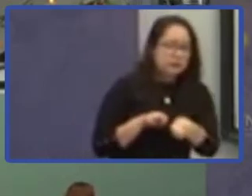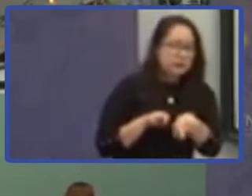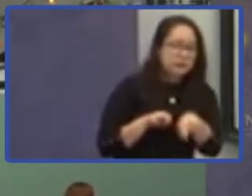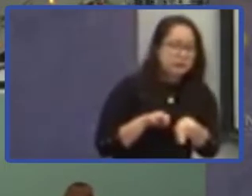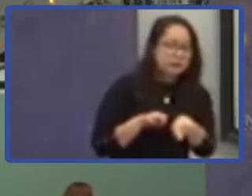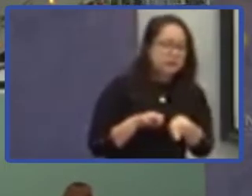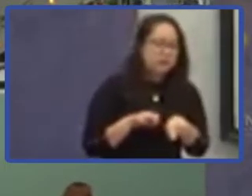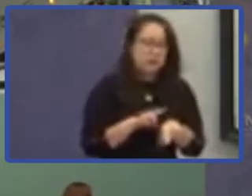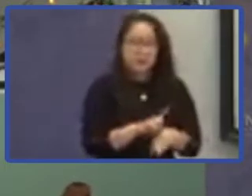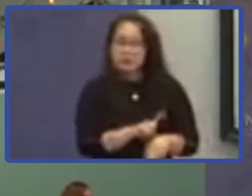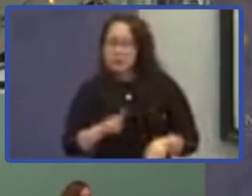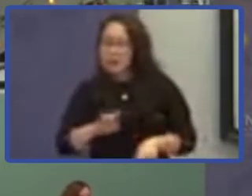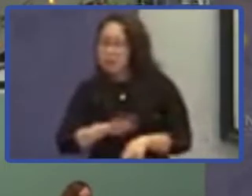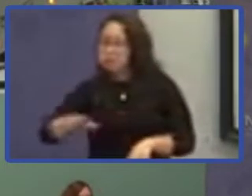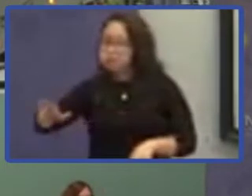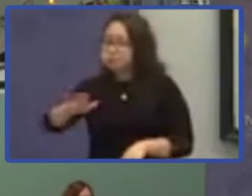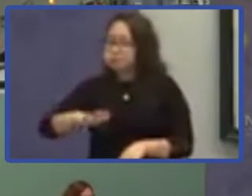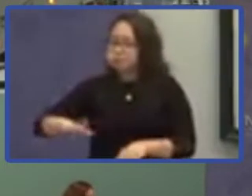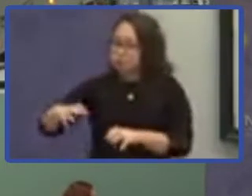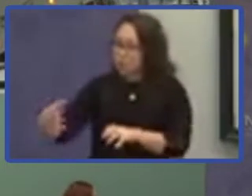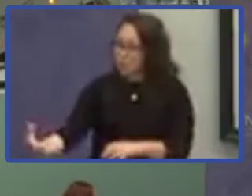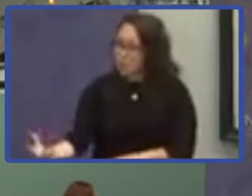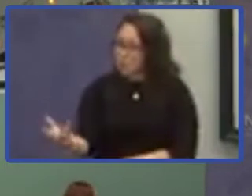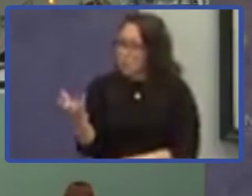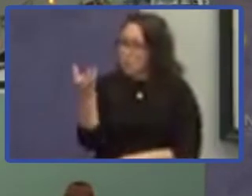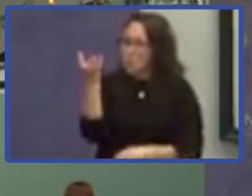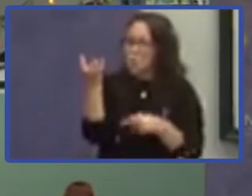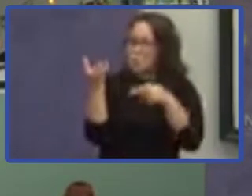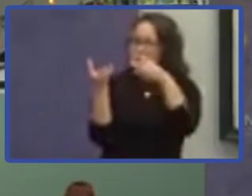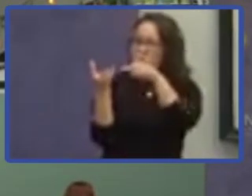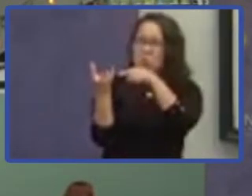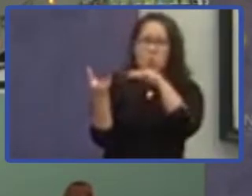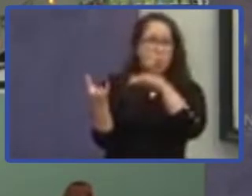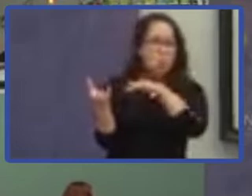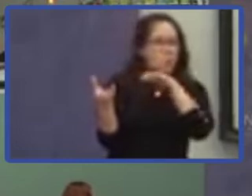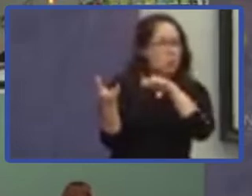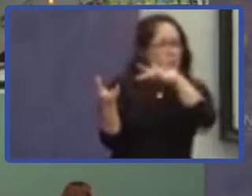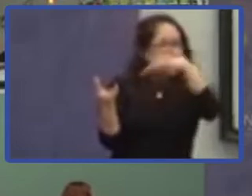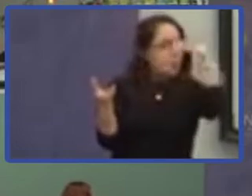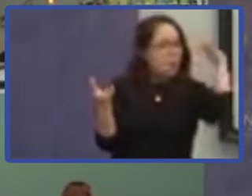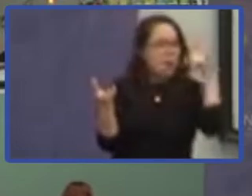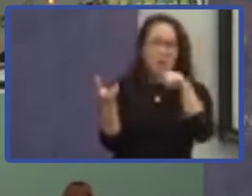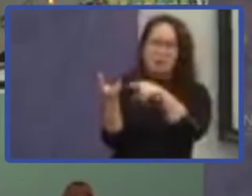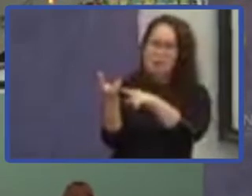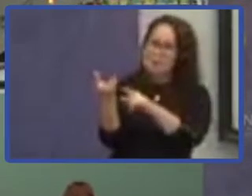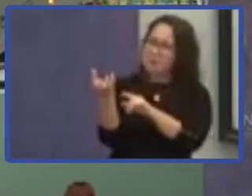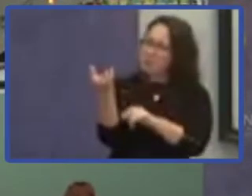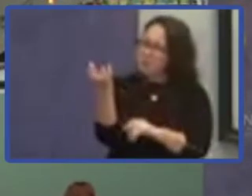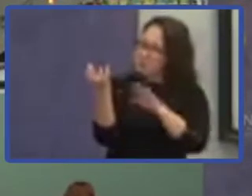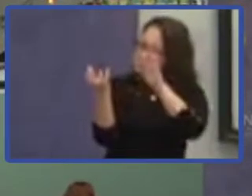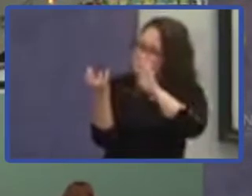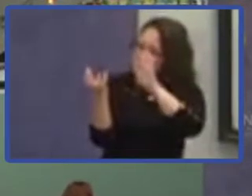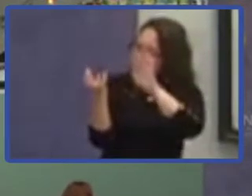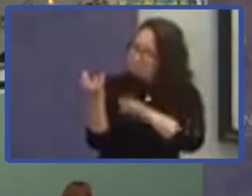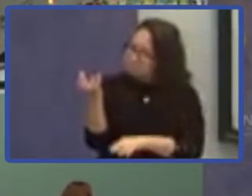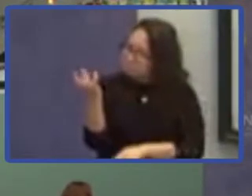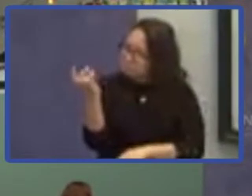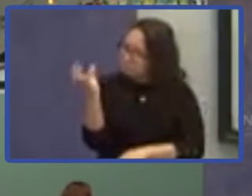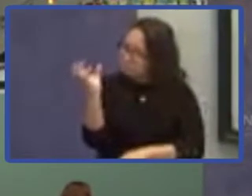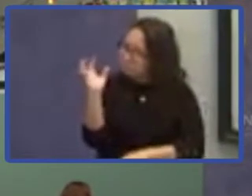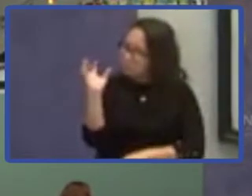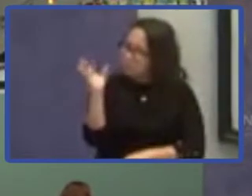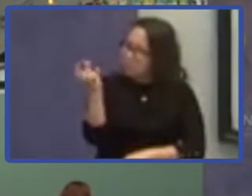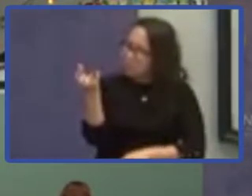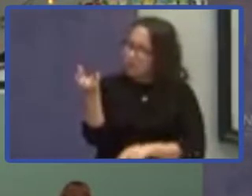casi intolerable fulgor al principio la creí giratoria luego comprendí que ese